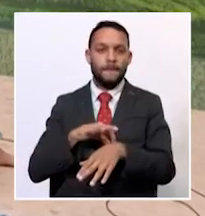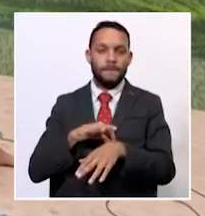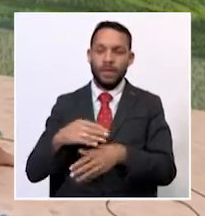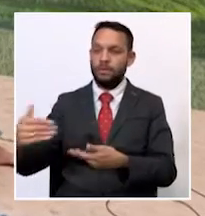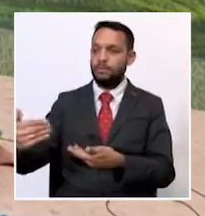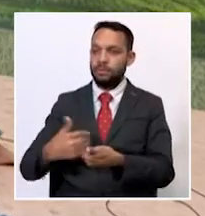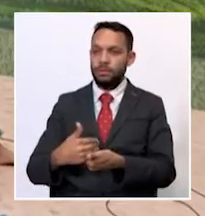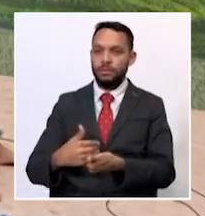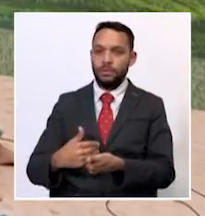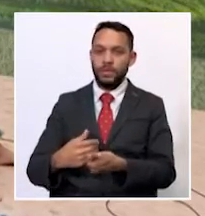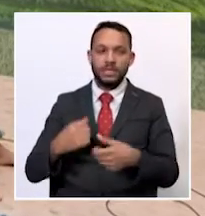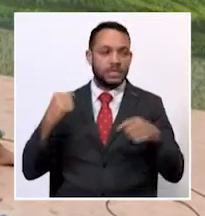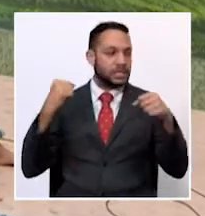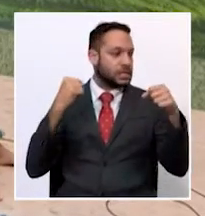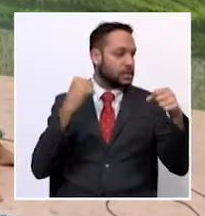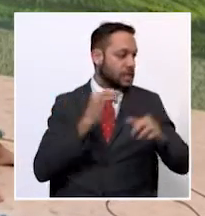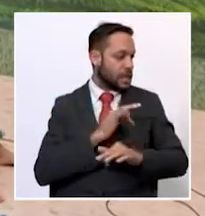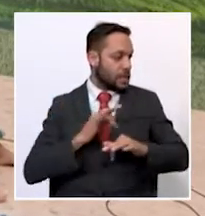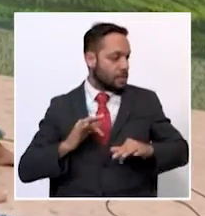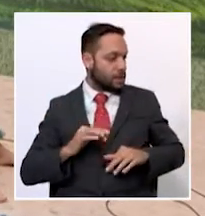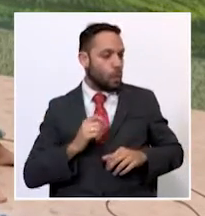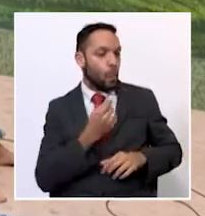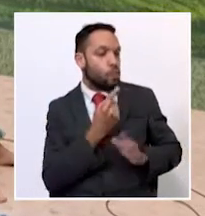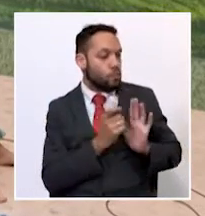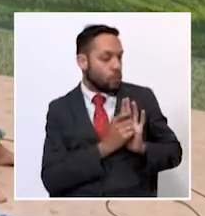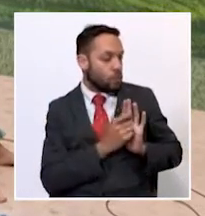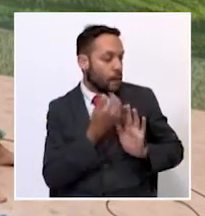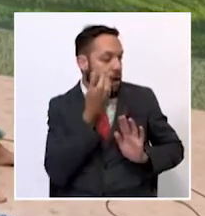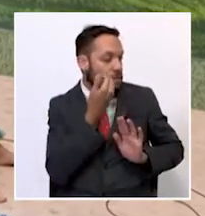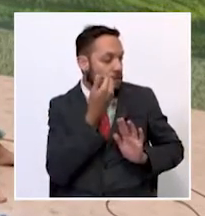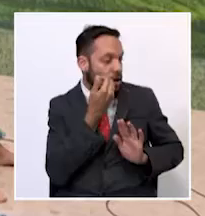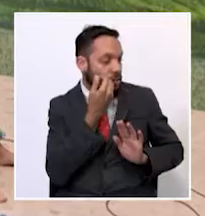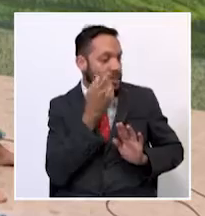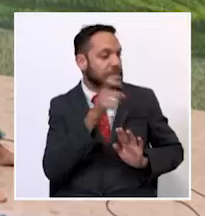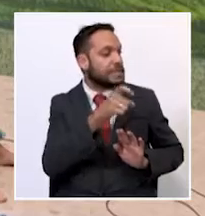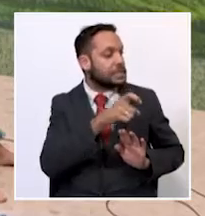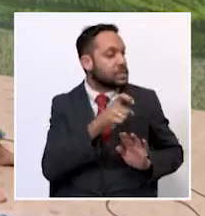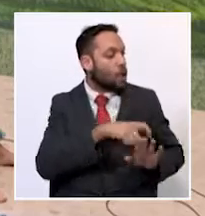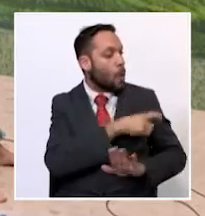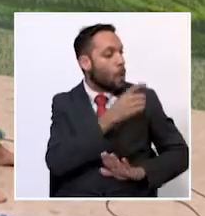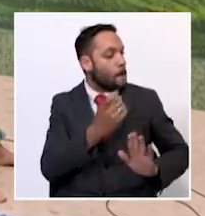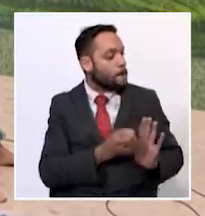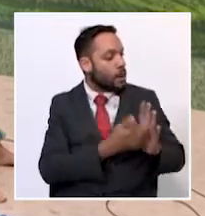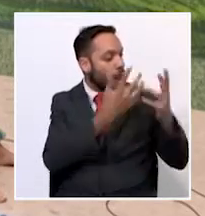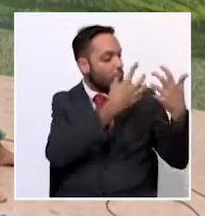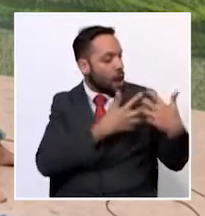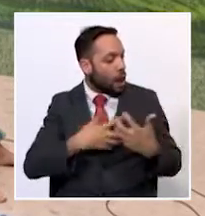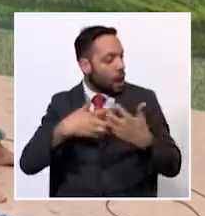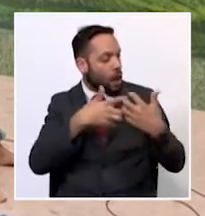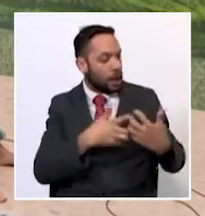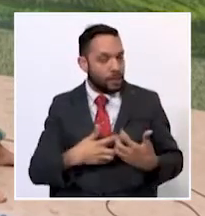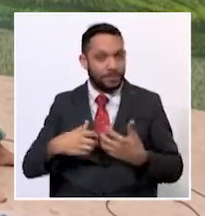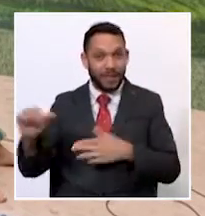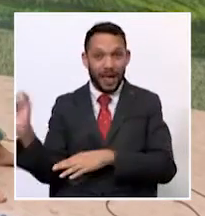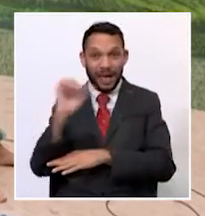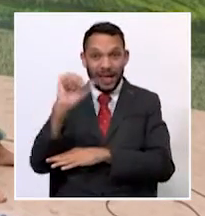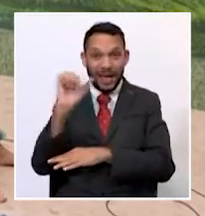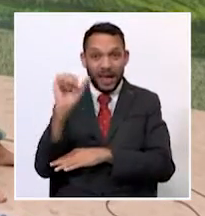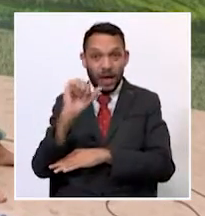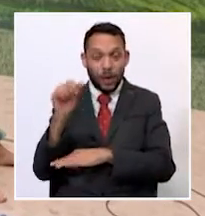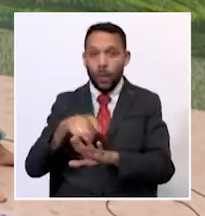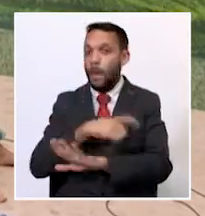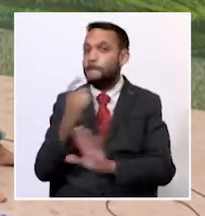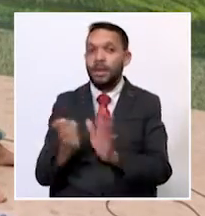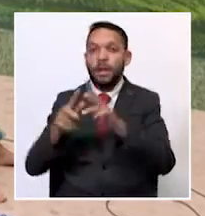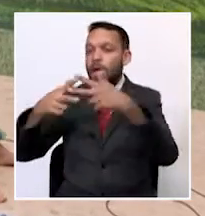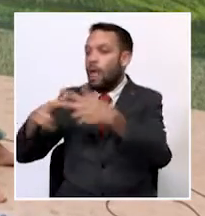clínicas buscando un tratamiento para una enfermedad, pero no han entendido que el carro los llevan a una prevención, a un chequeo técnico